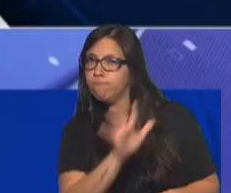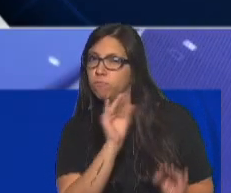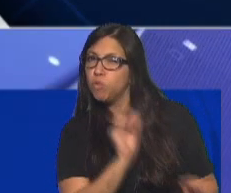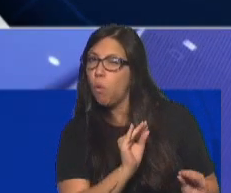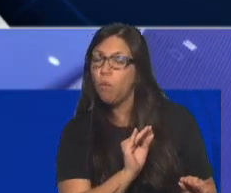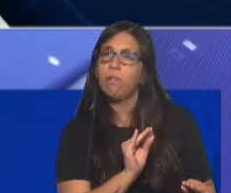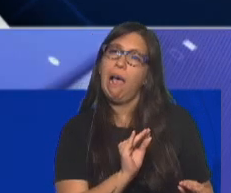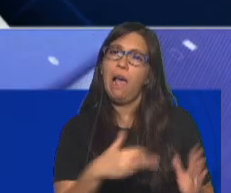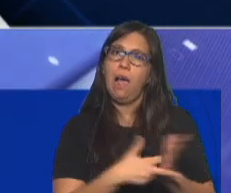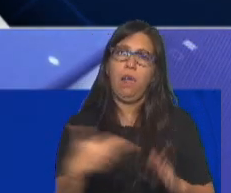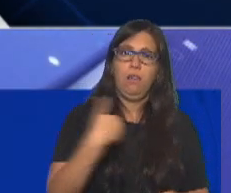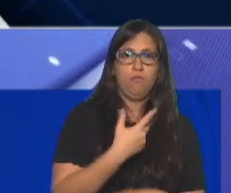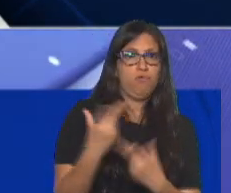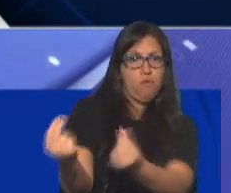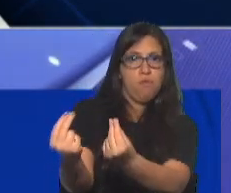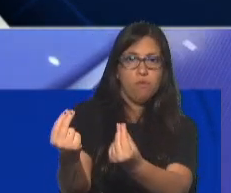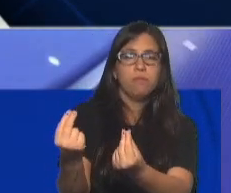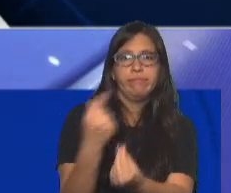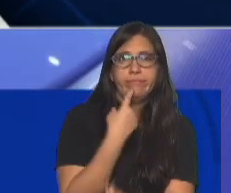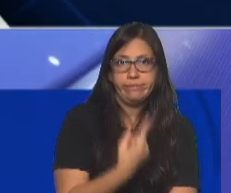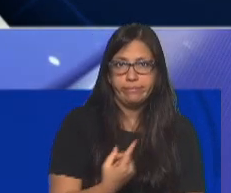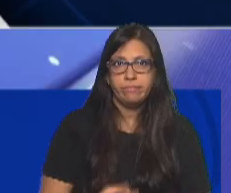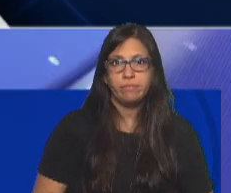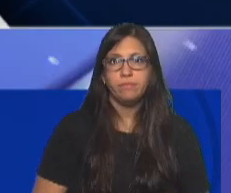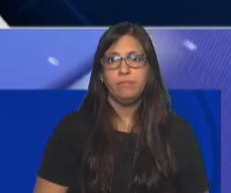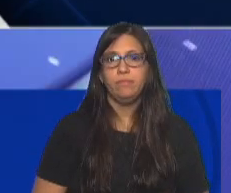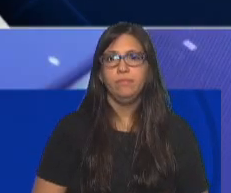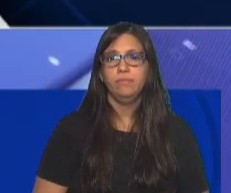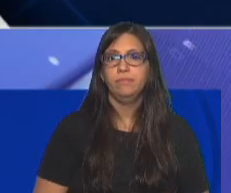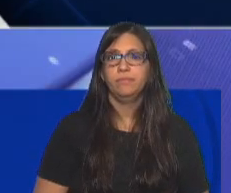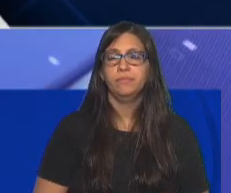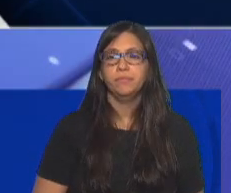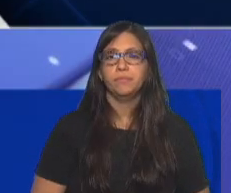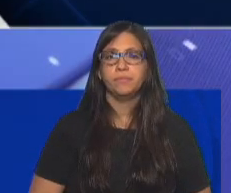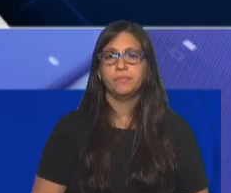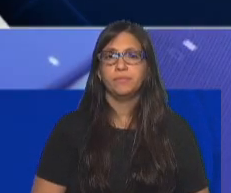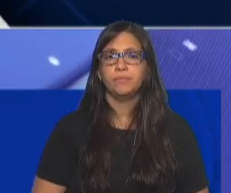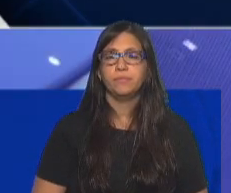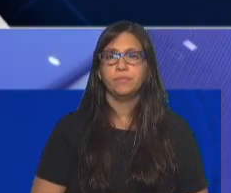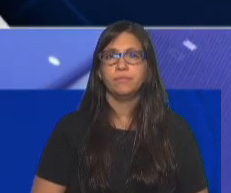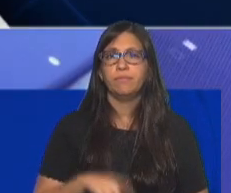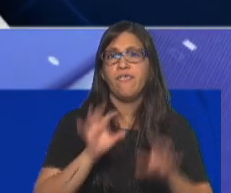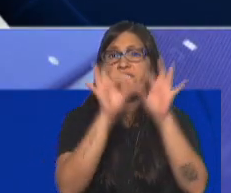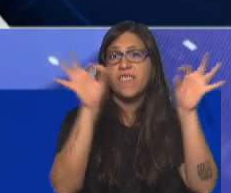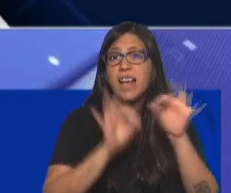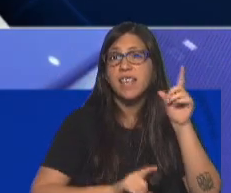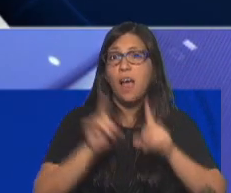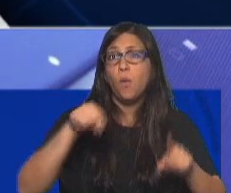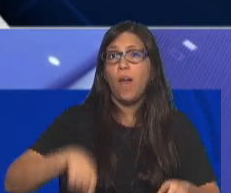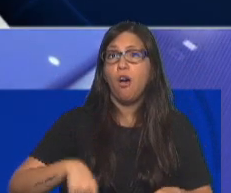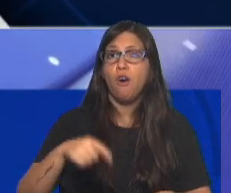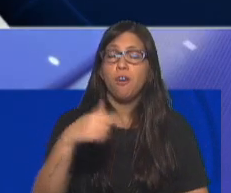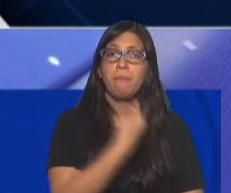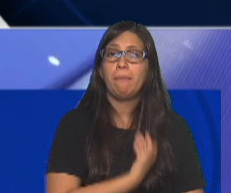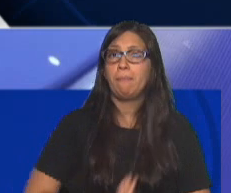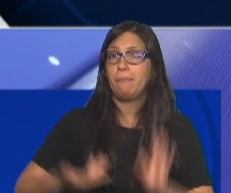exactamente cuando había indicado y ratificado justamente El veto al financiamiento algunas de las frases que pronunció el presidente